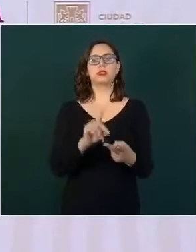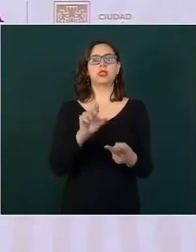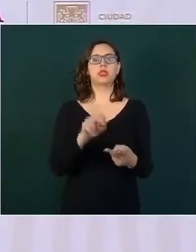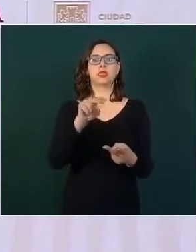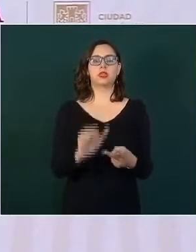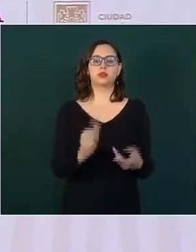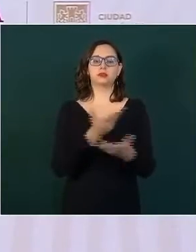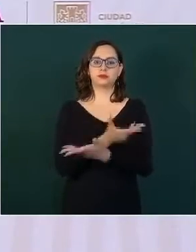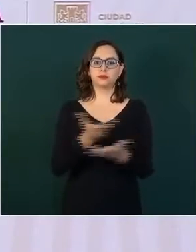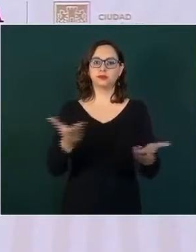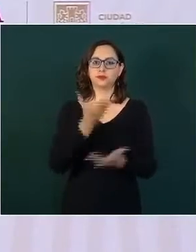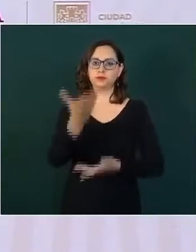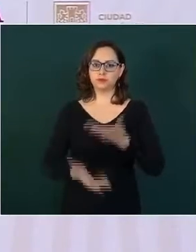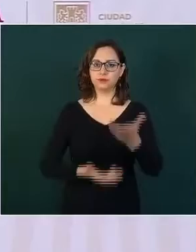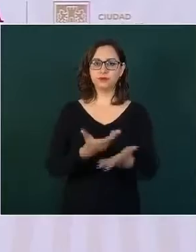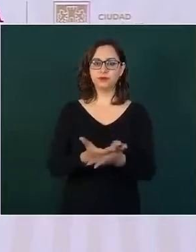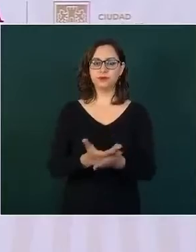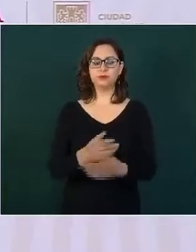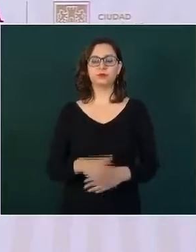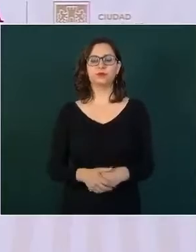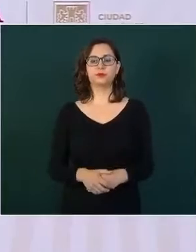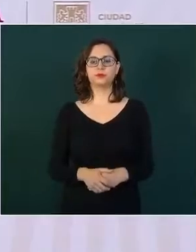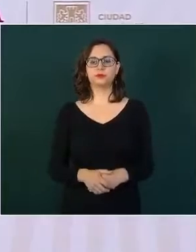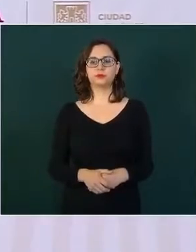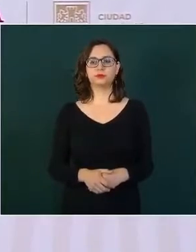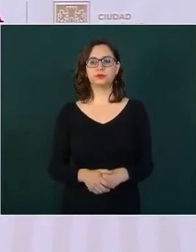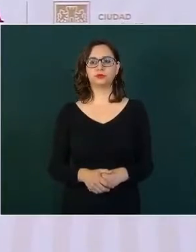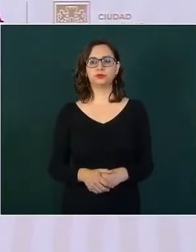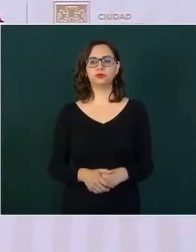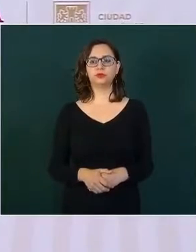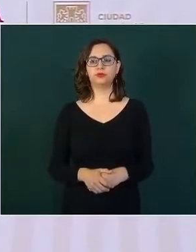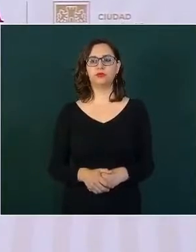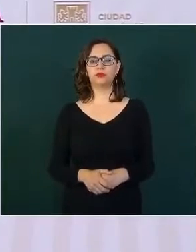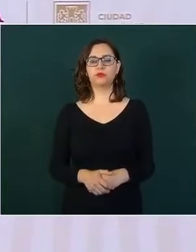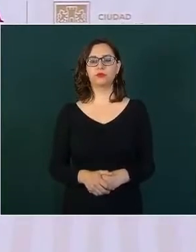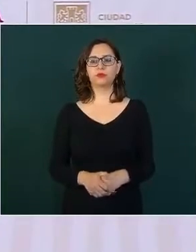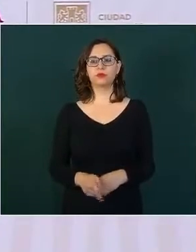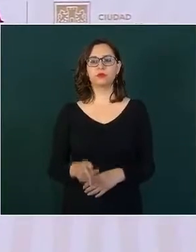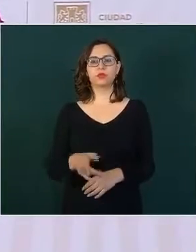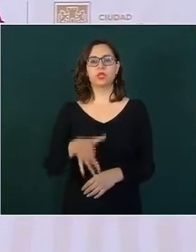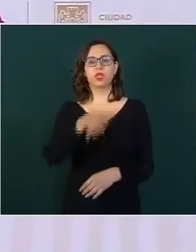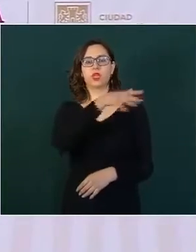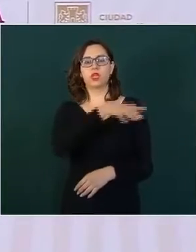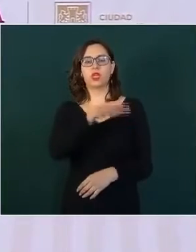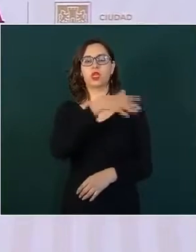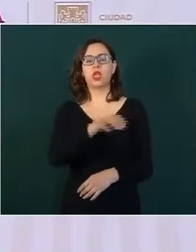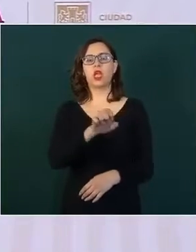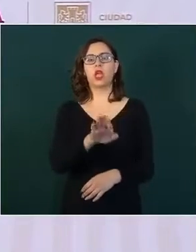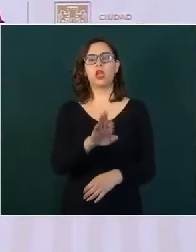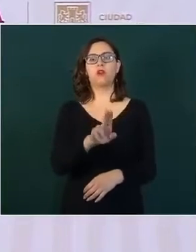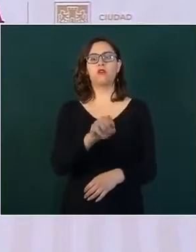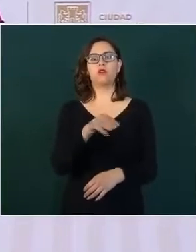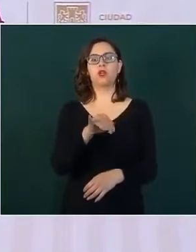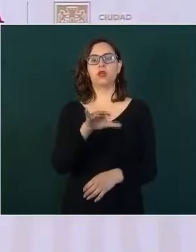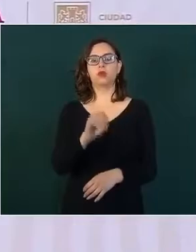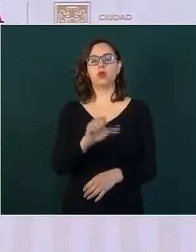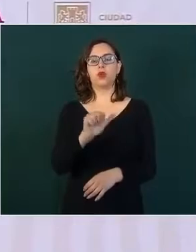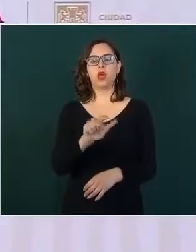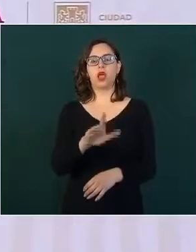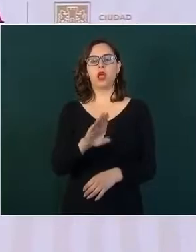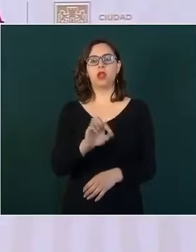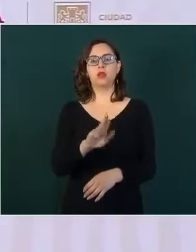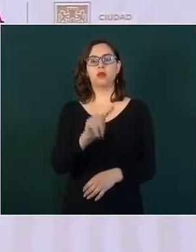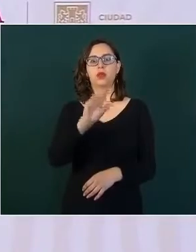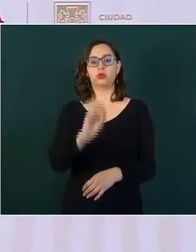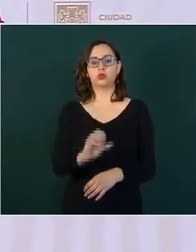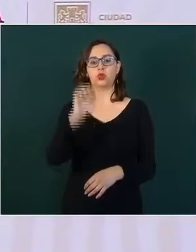Defensa Nacional. General de División, diplomado de Estado Mayor, Eufemio Alberto Ibarra Flores, quien